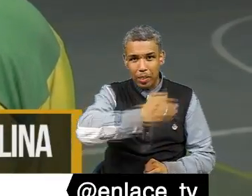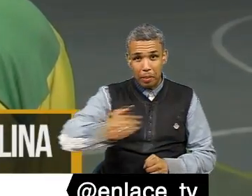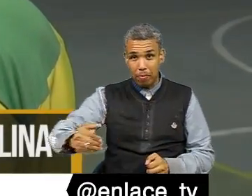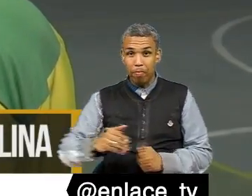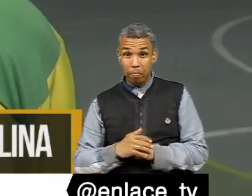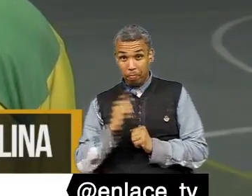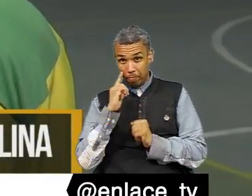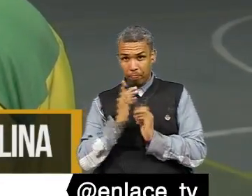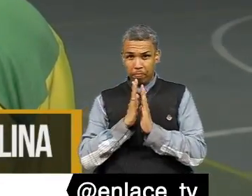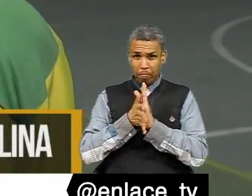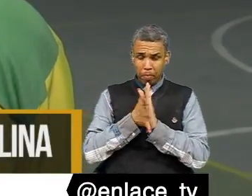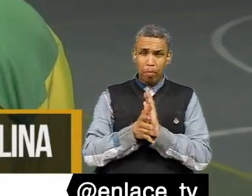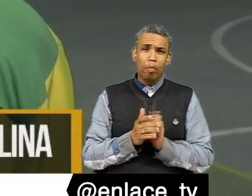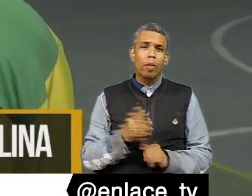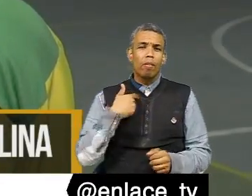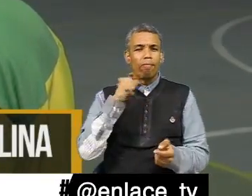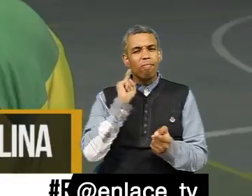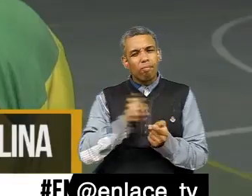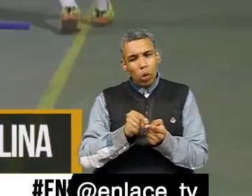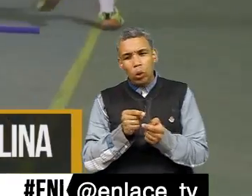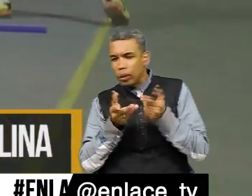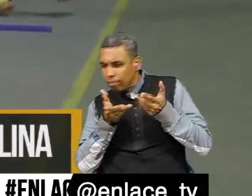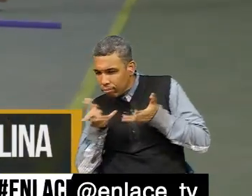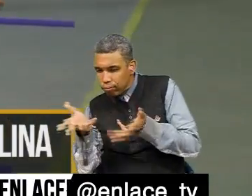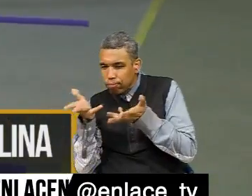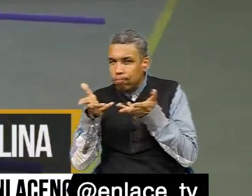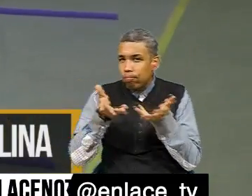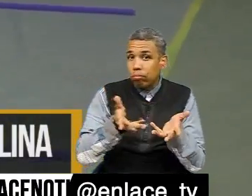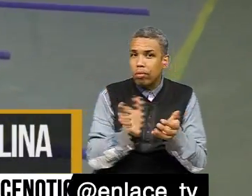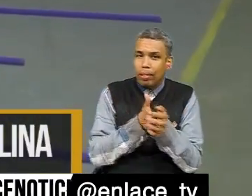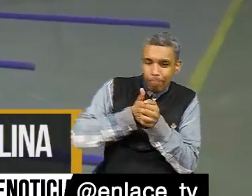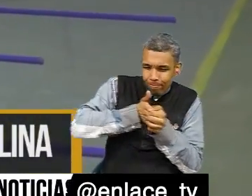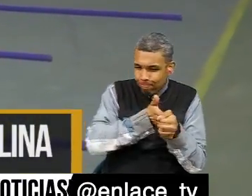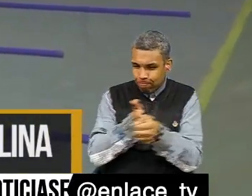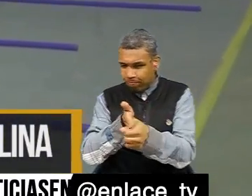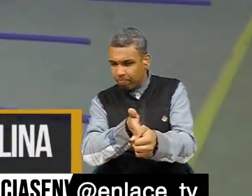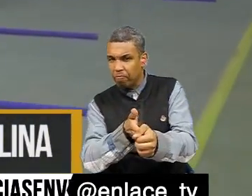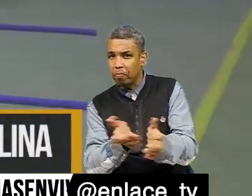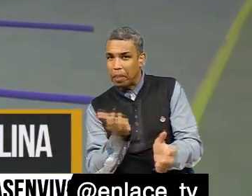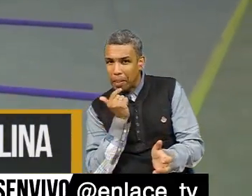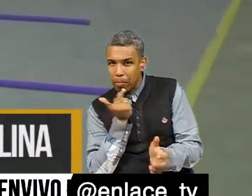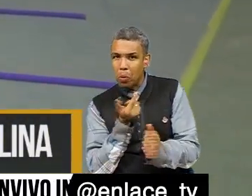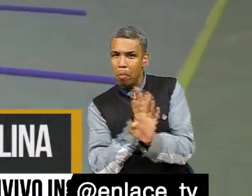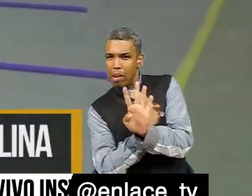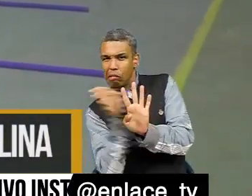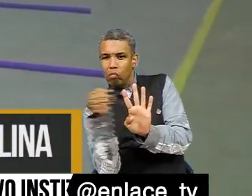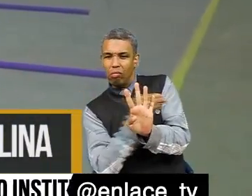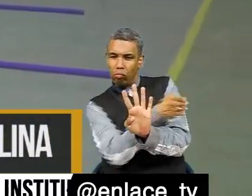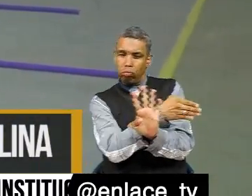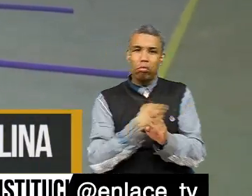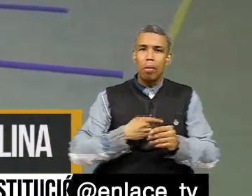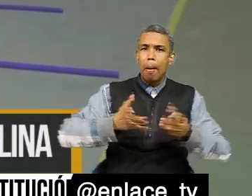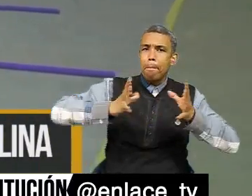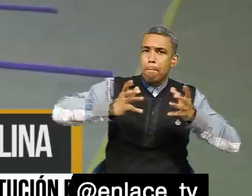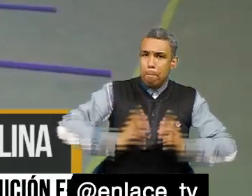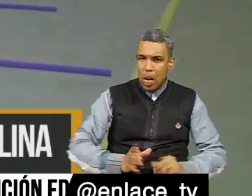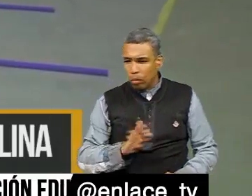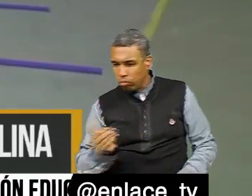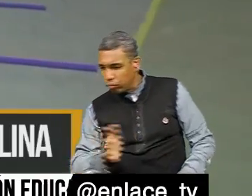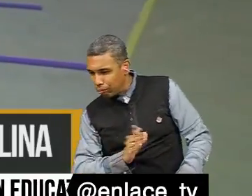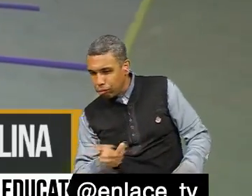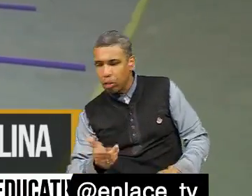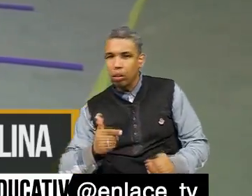todo con el propósito de darles a ellos un trabajo de orientación, lateralidad, desplazamientos,